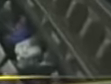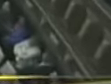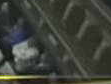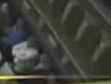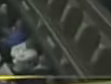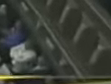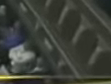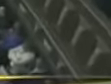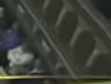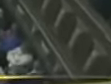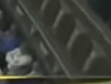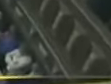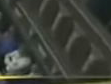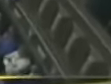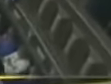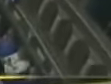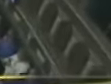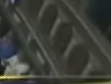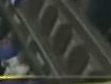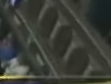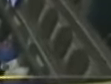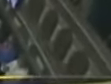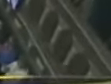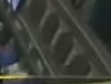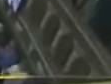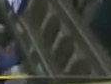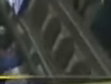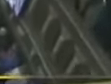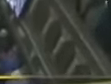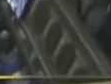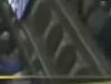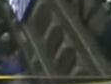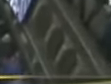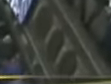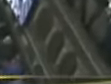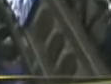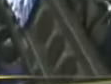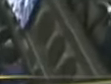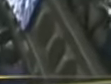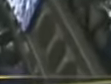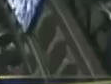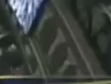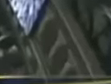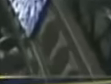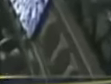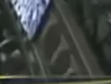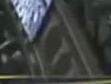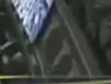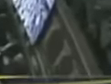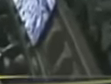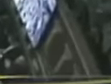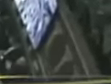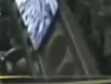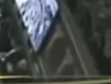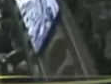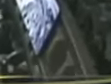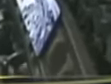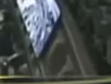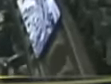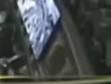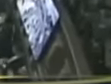constitucional de la República Bolivariana de Venezuela. Palacio